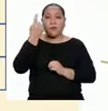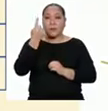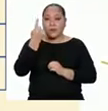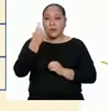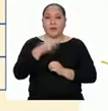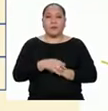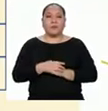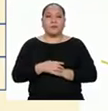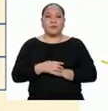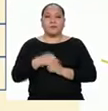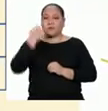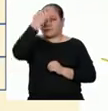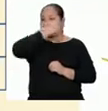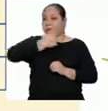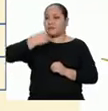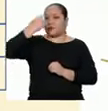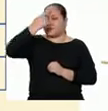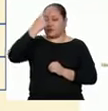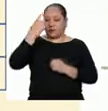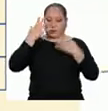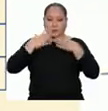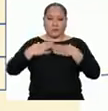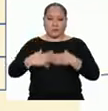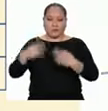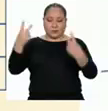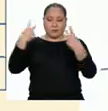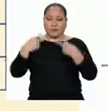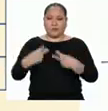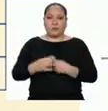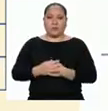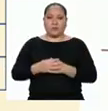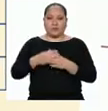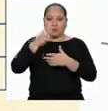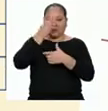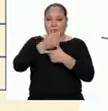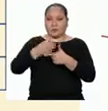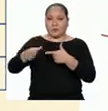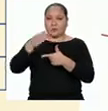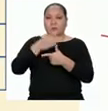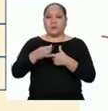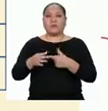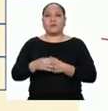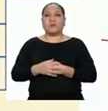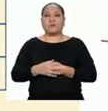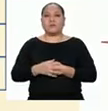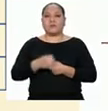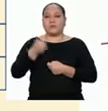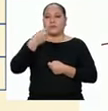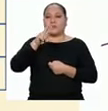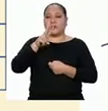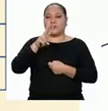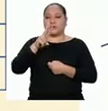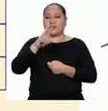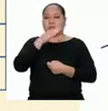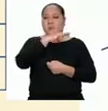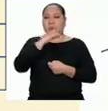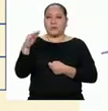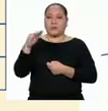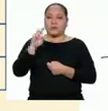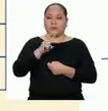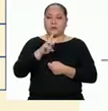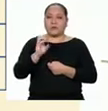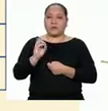valor, rasgos faciales y o físicos, dividimos la frecuencia absoluta, 12, entre el total de